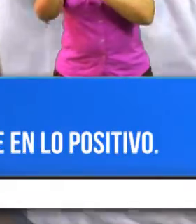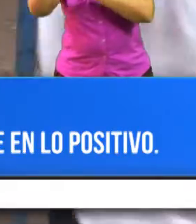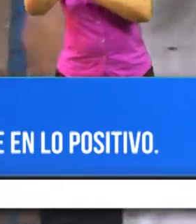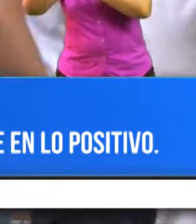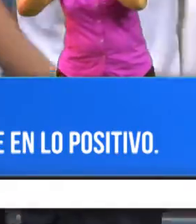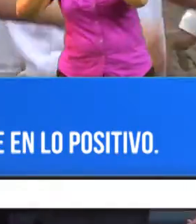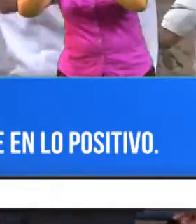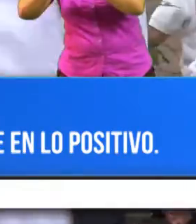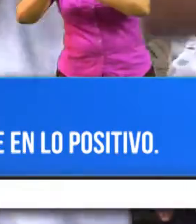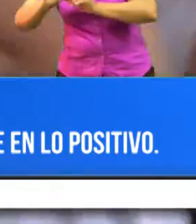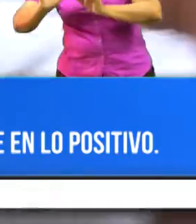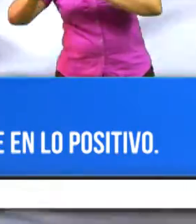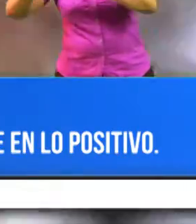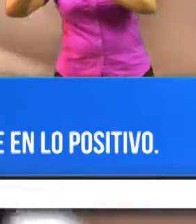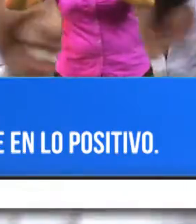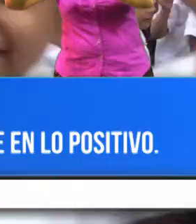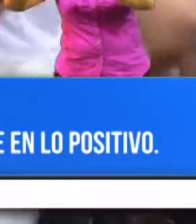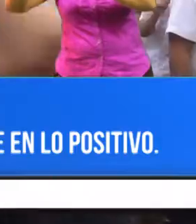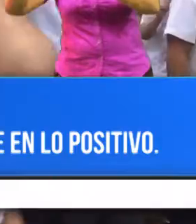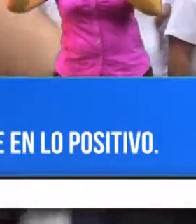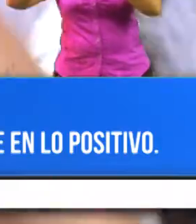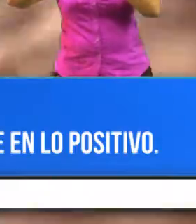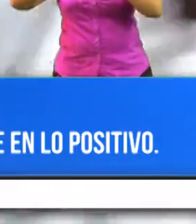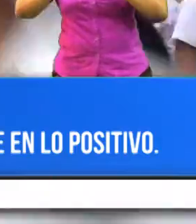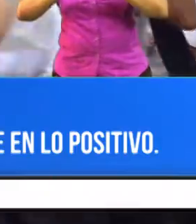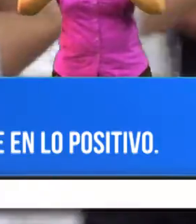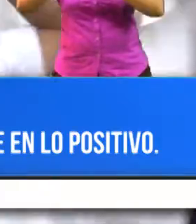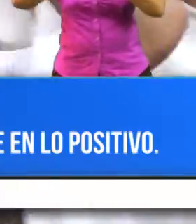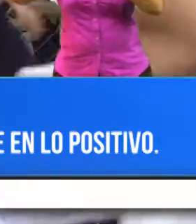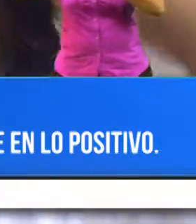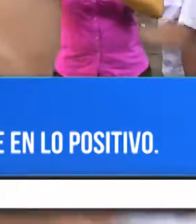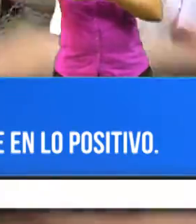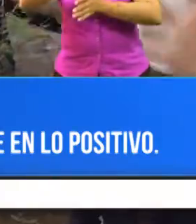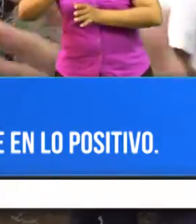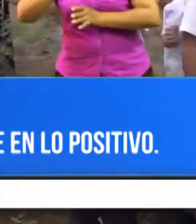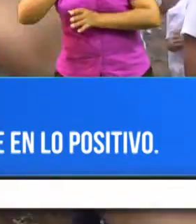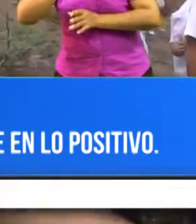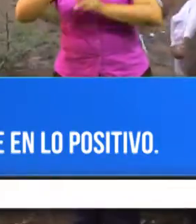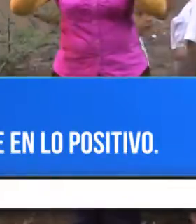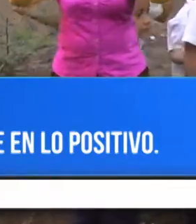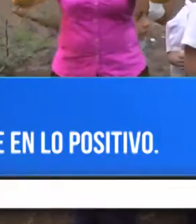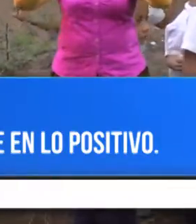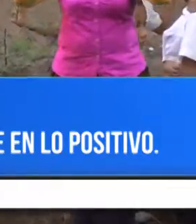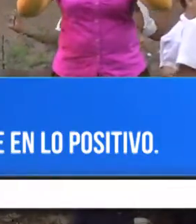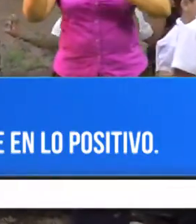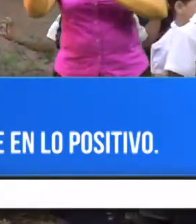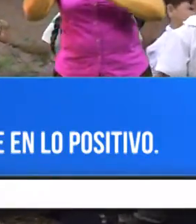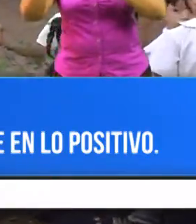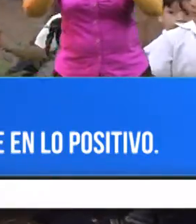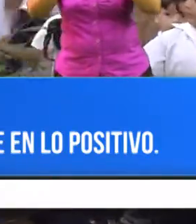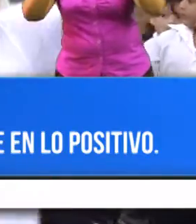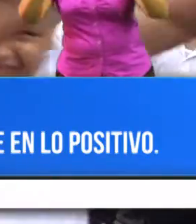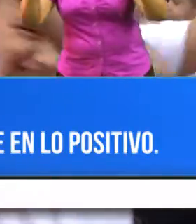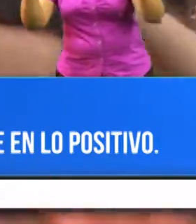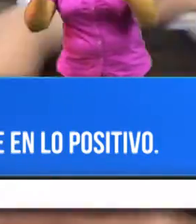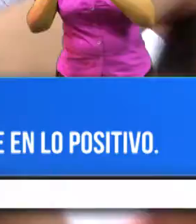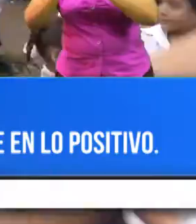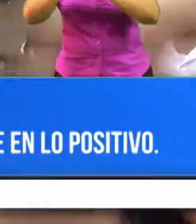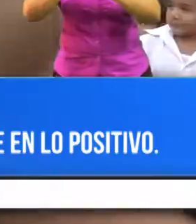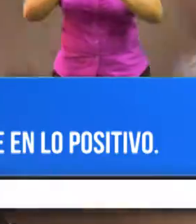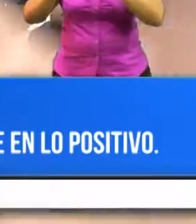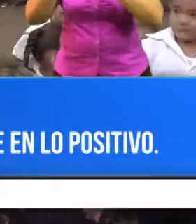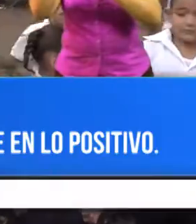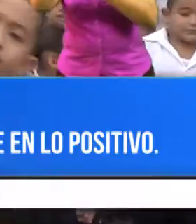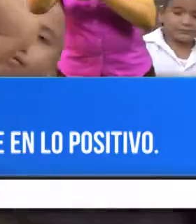Esta es la etapa en que los pequeños forman su personalidad. Al hablarles de estos temas, usemos frases cortas,